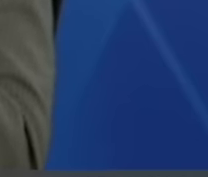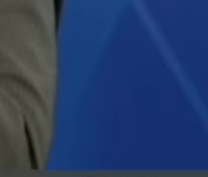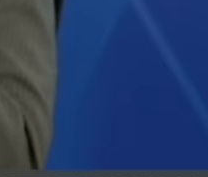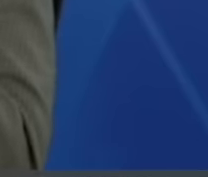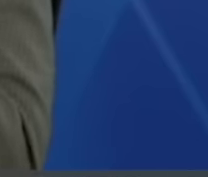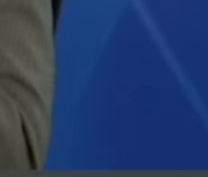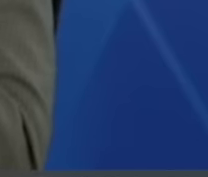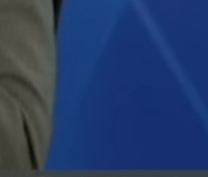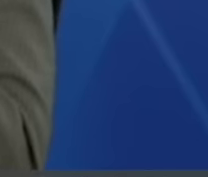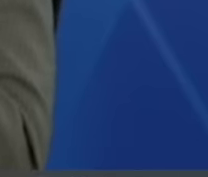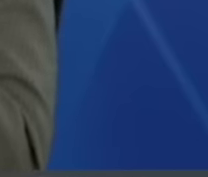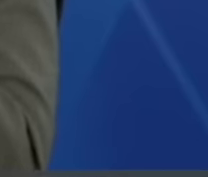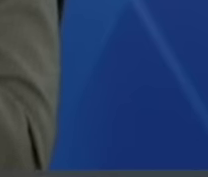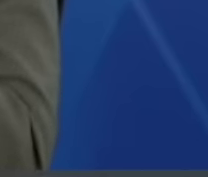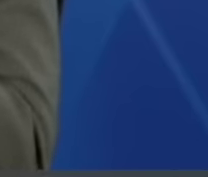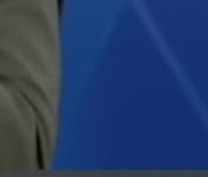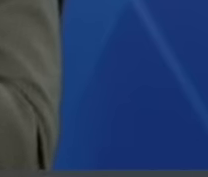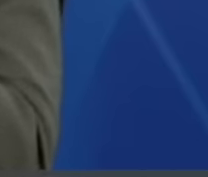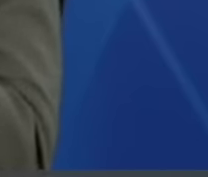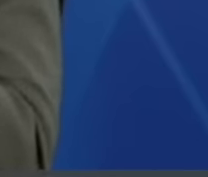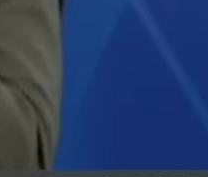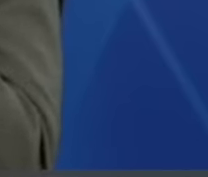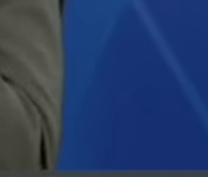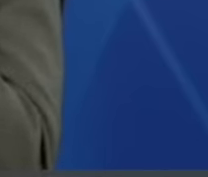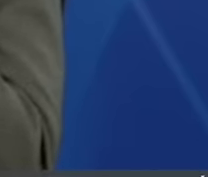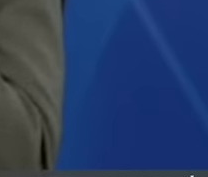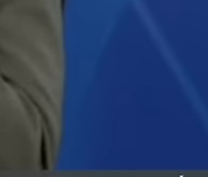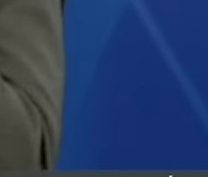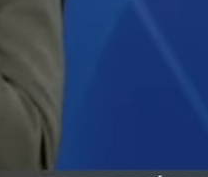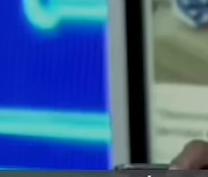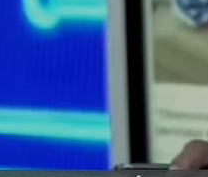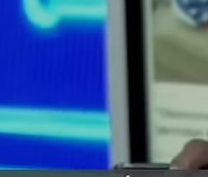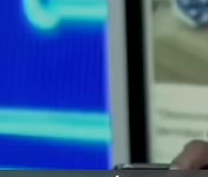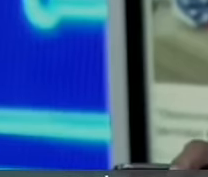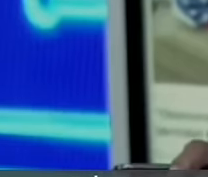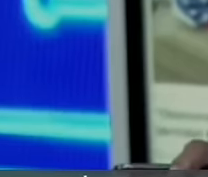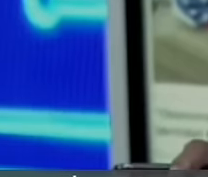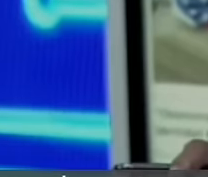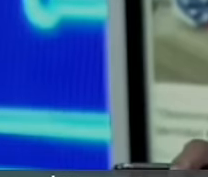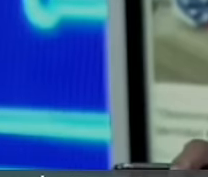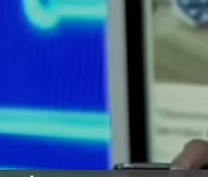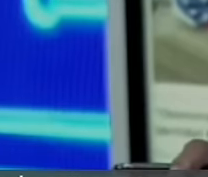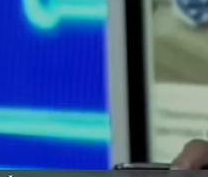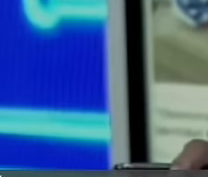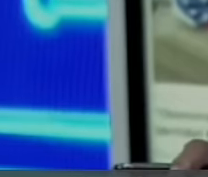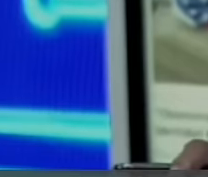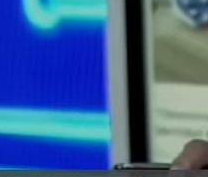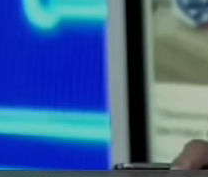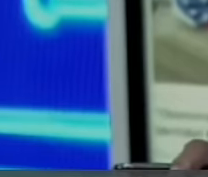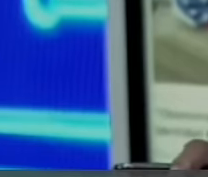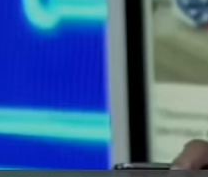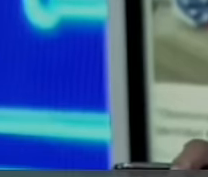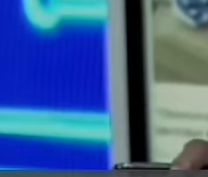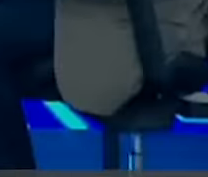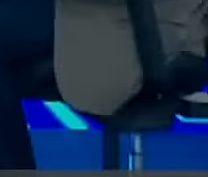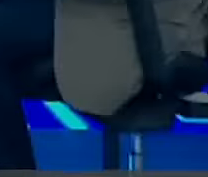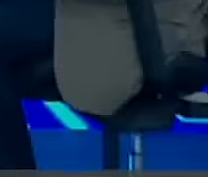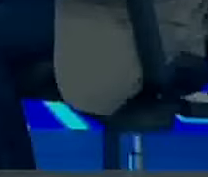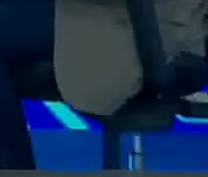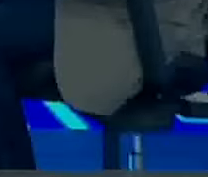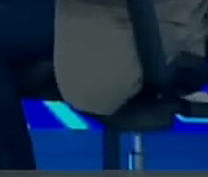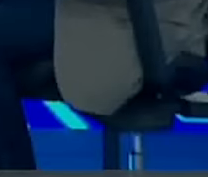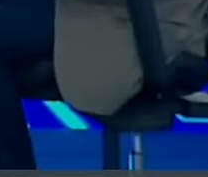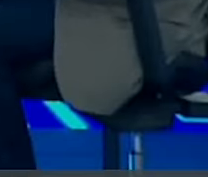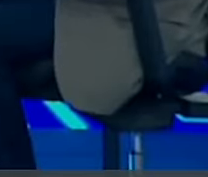del país, Diosdado. Eligio, Madeleine, lo hice durante el recorrido